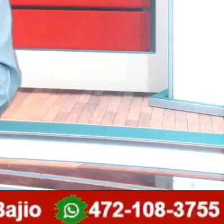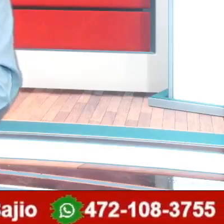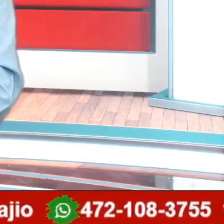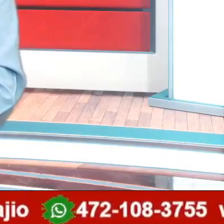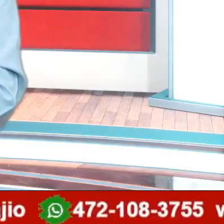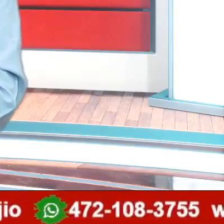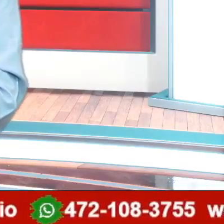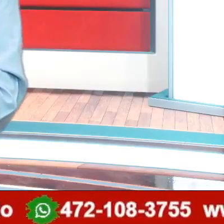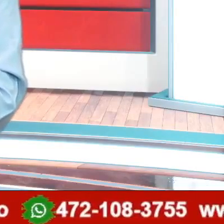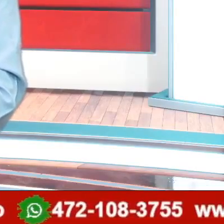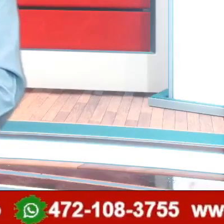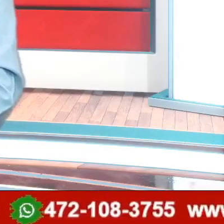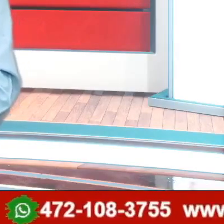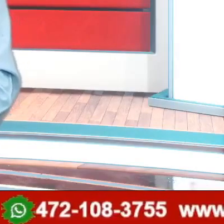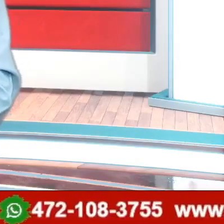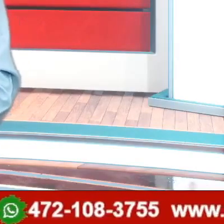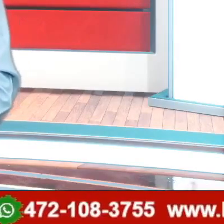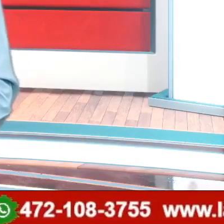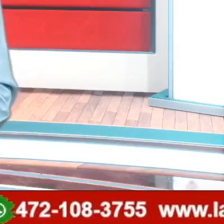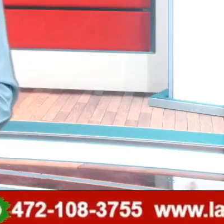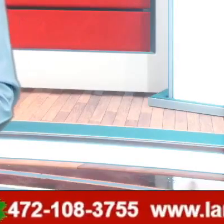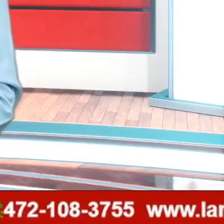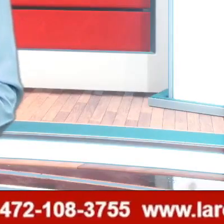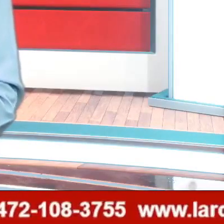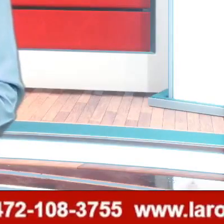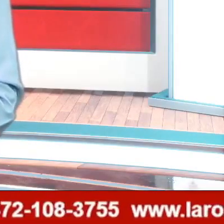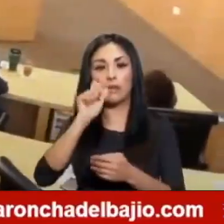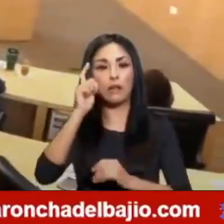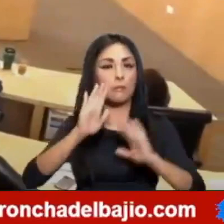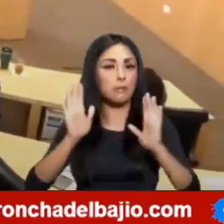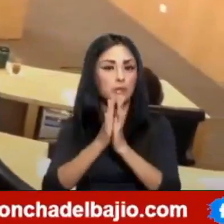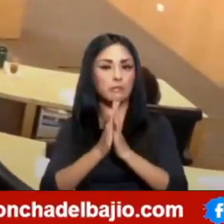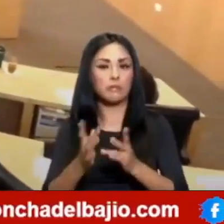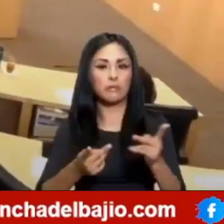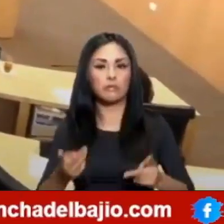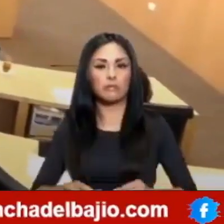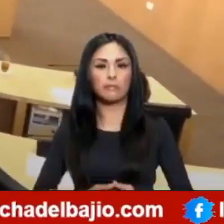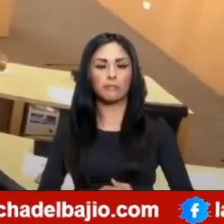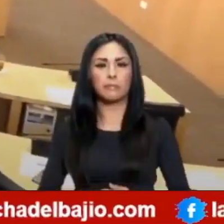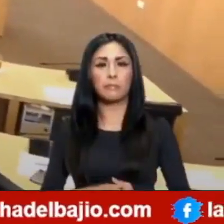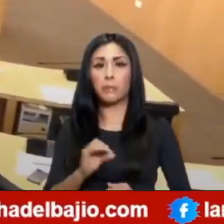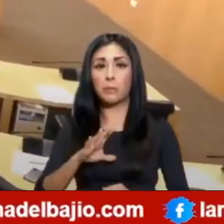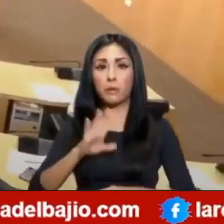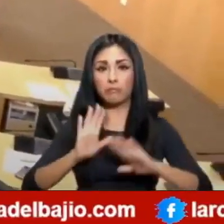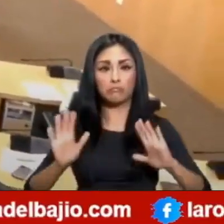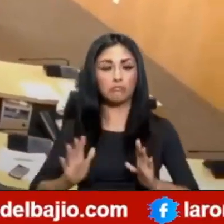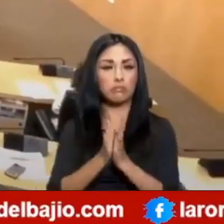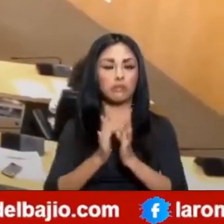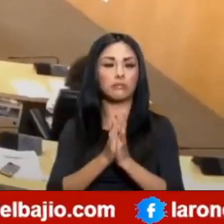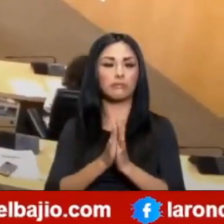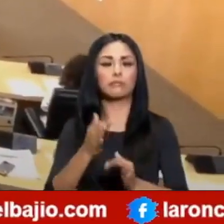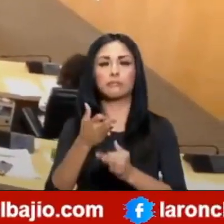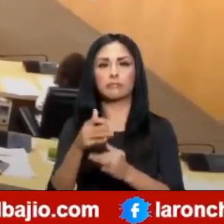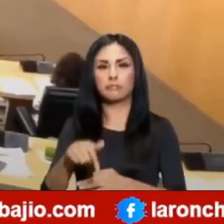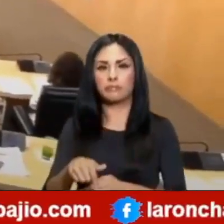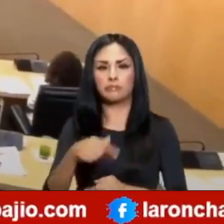día de ayer, en sesión ordinaria del Congreso del Estado, el diputado de Morena, Cuauhtémoc Becerra González, presentó